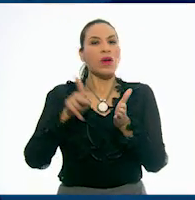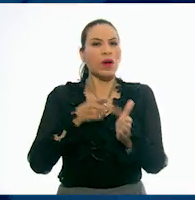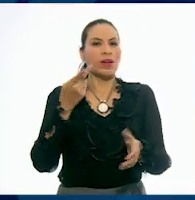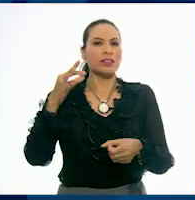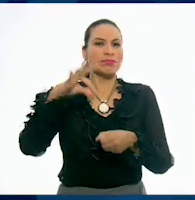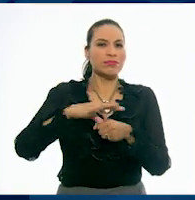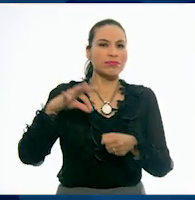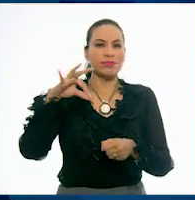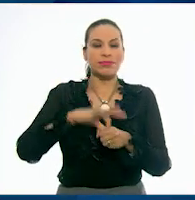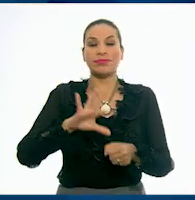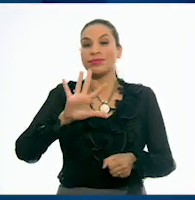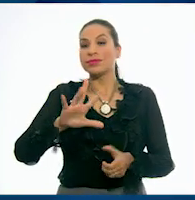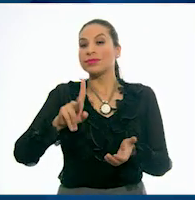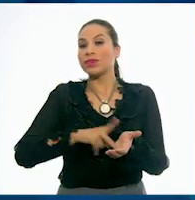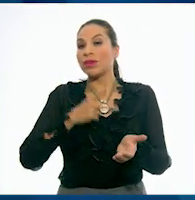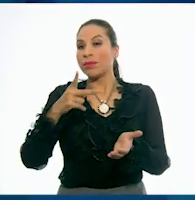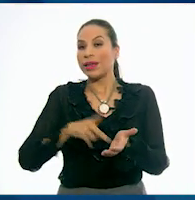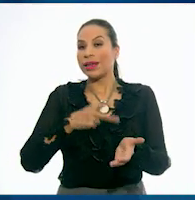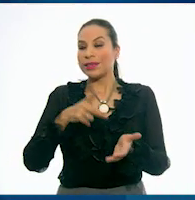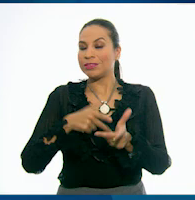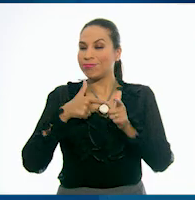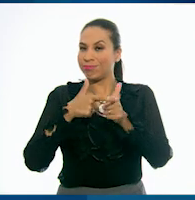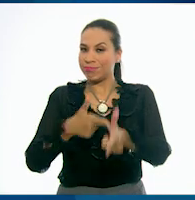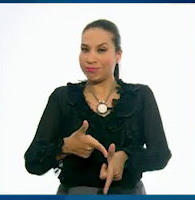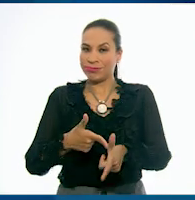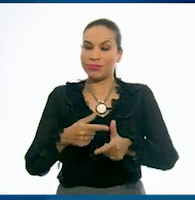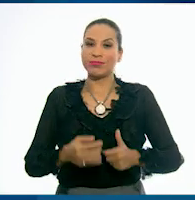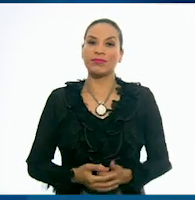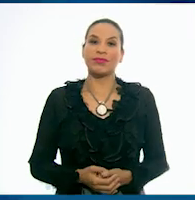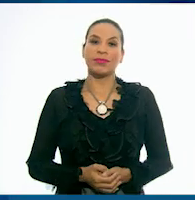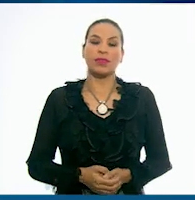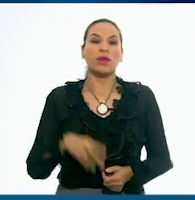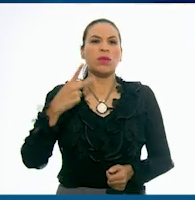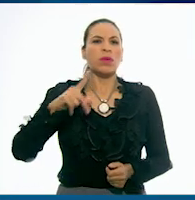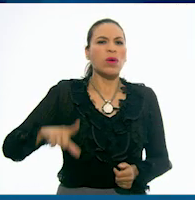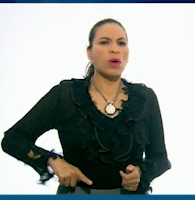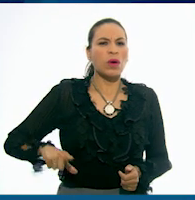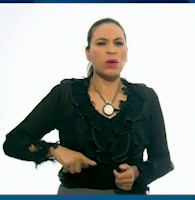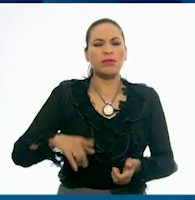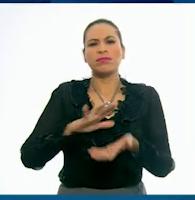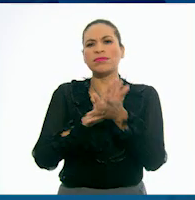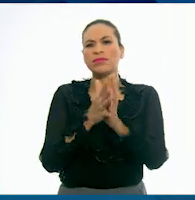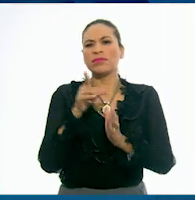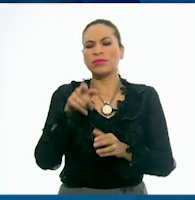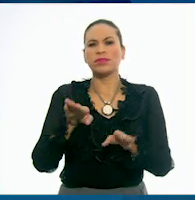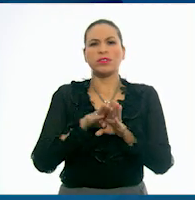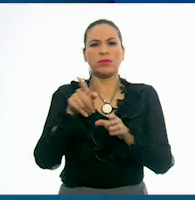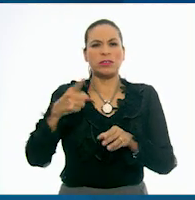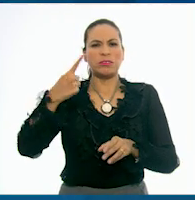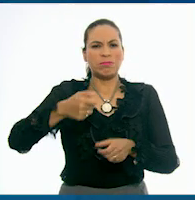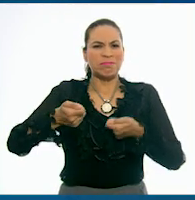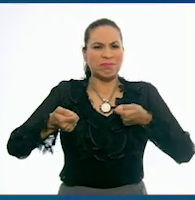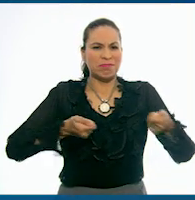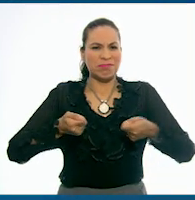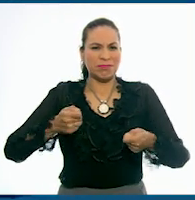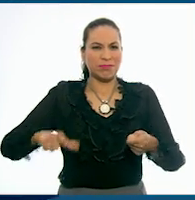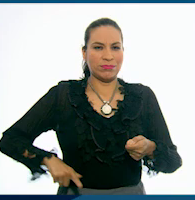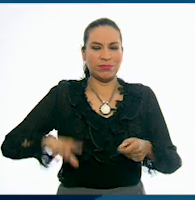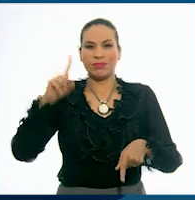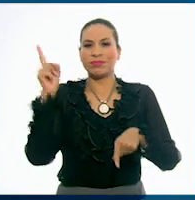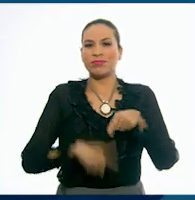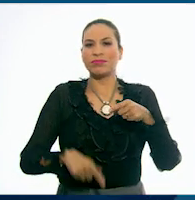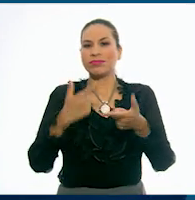reeligió 5 veces consecutivas. Su gobierno se convirtió en una dictadura porque eliminó